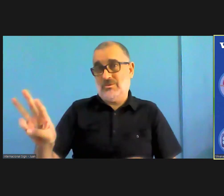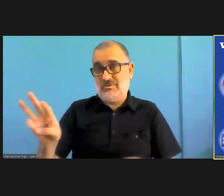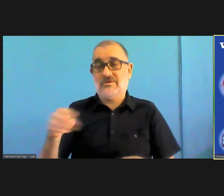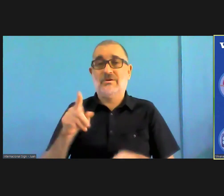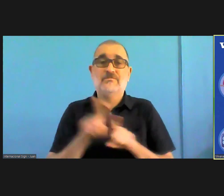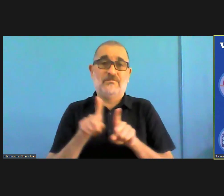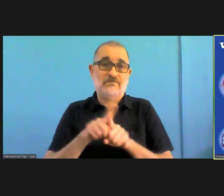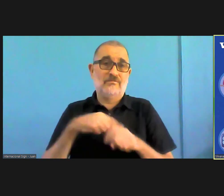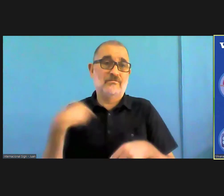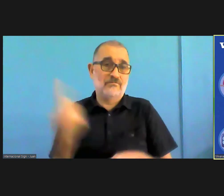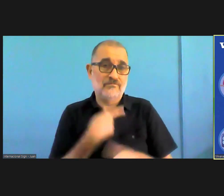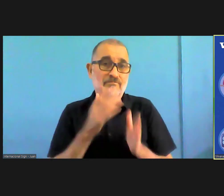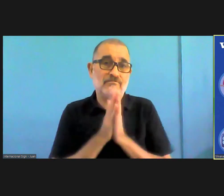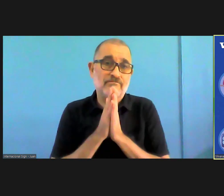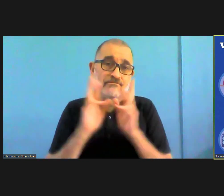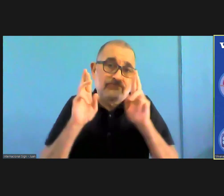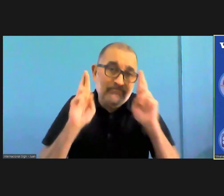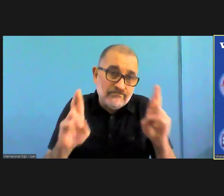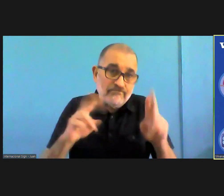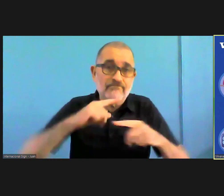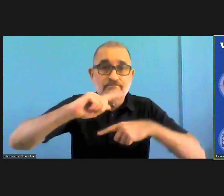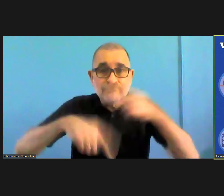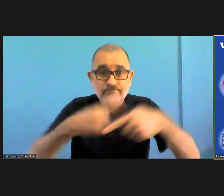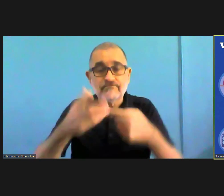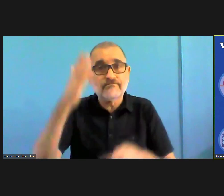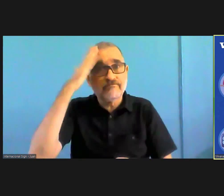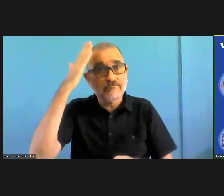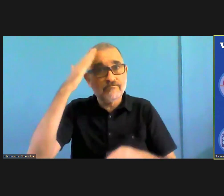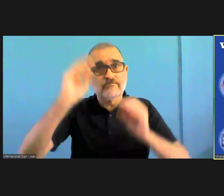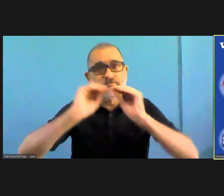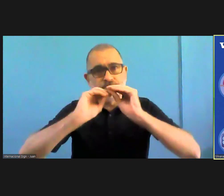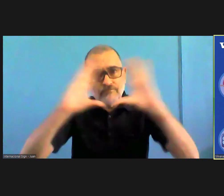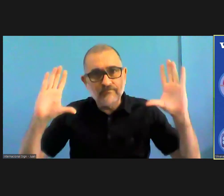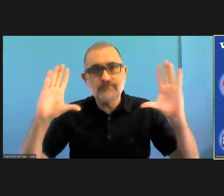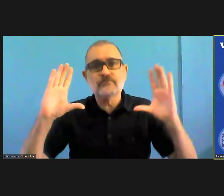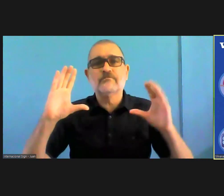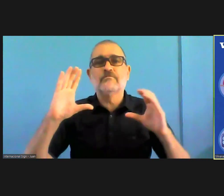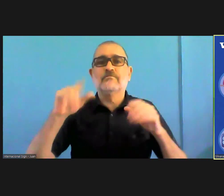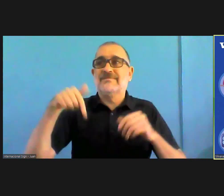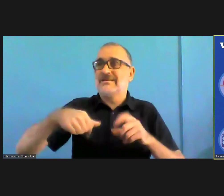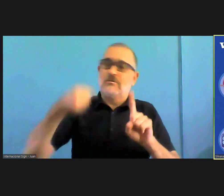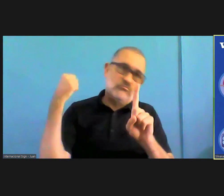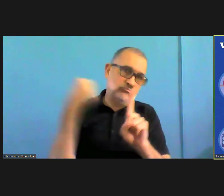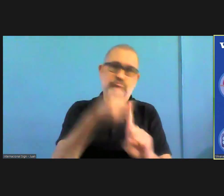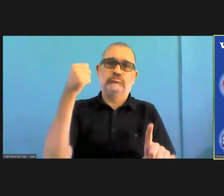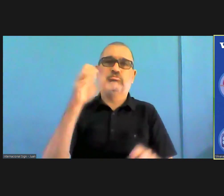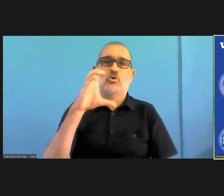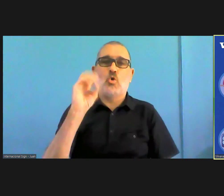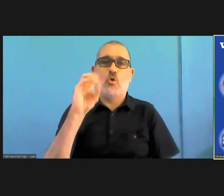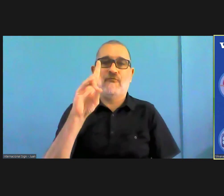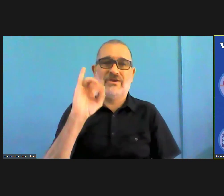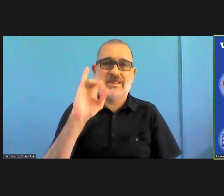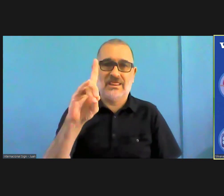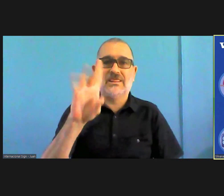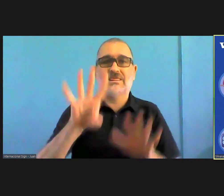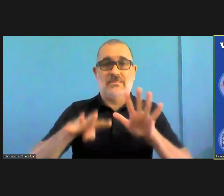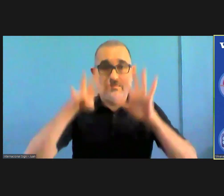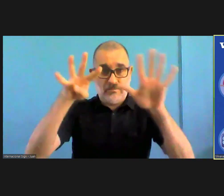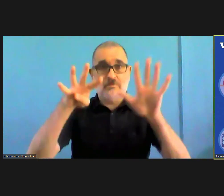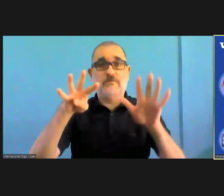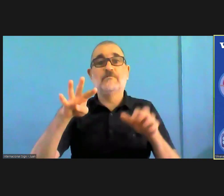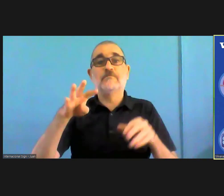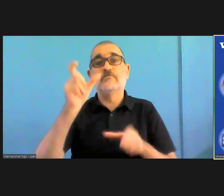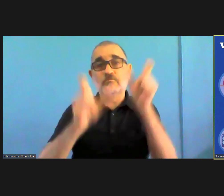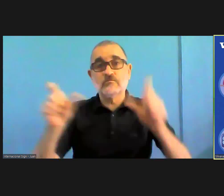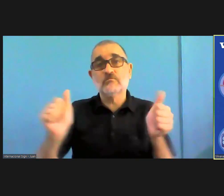un entendimiento mejor de lo que ha sido el impacto de COVID-19 con aquellos que sufren de las CNTs